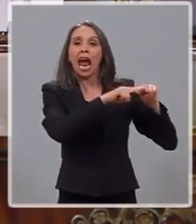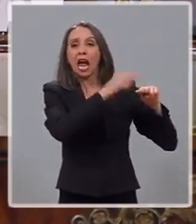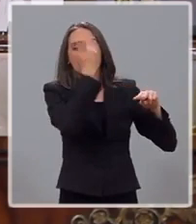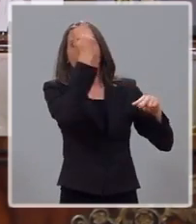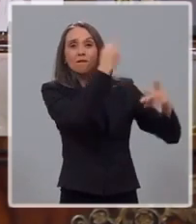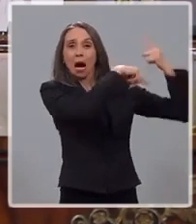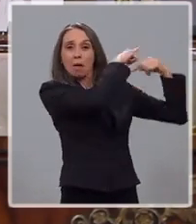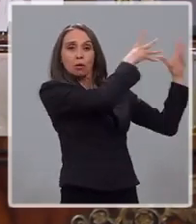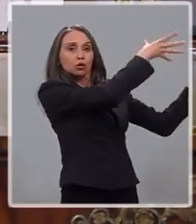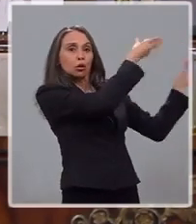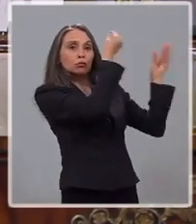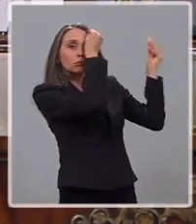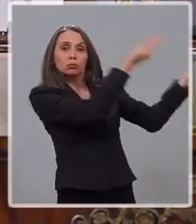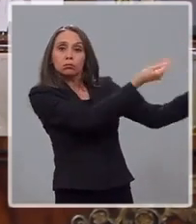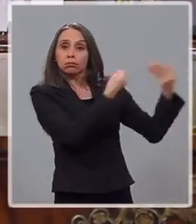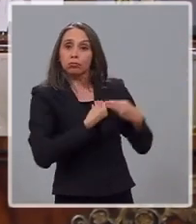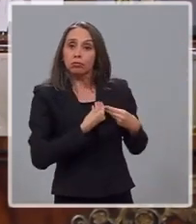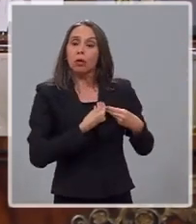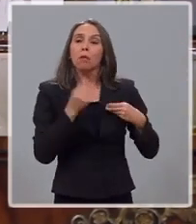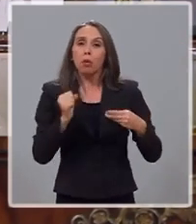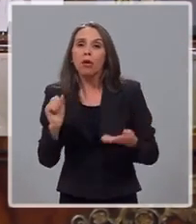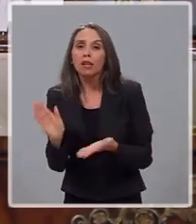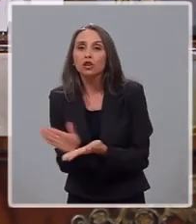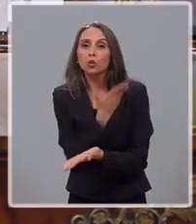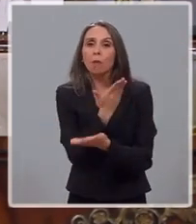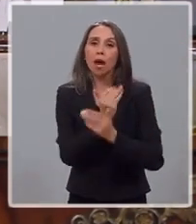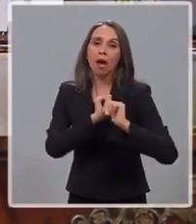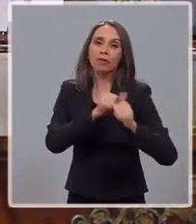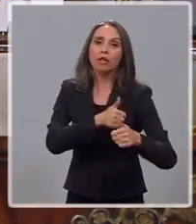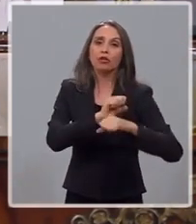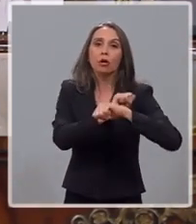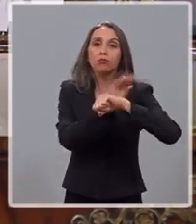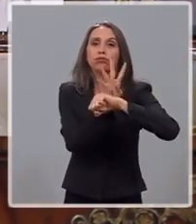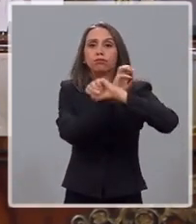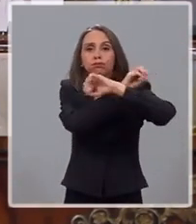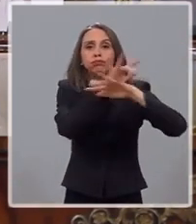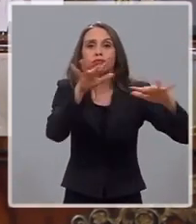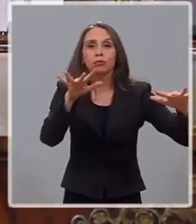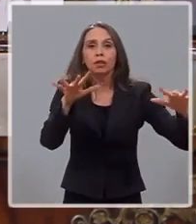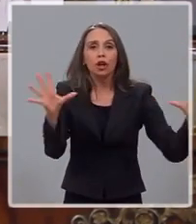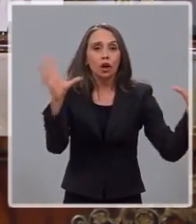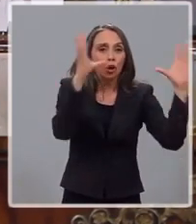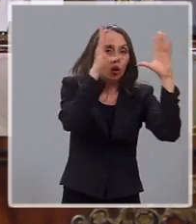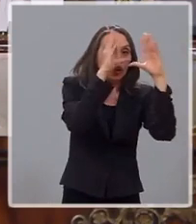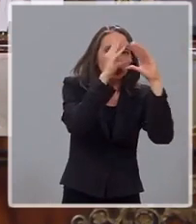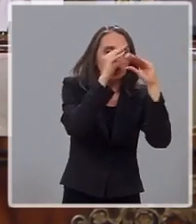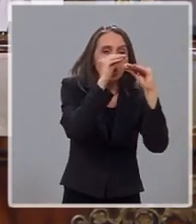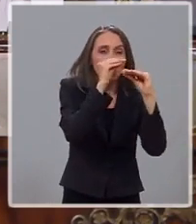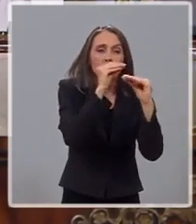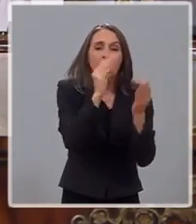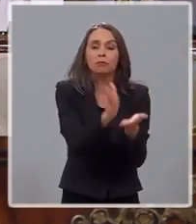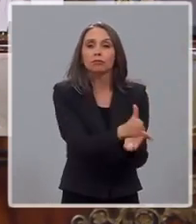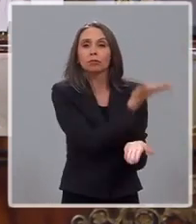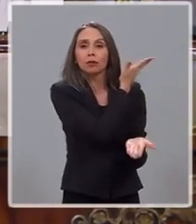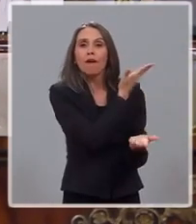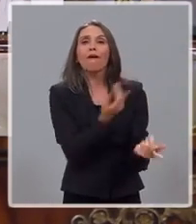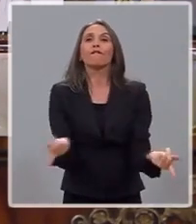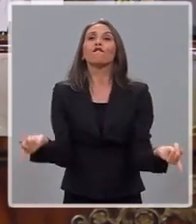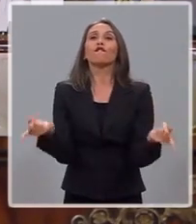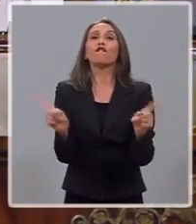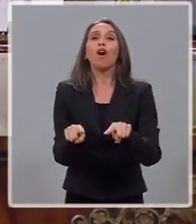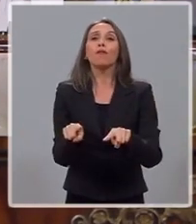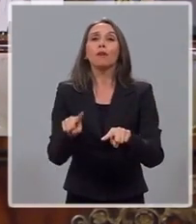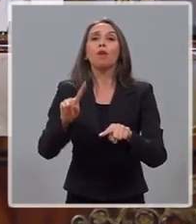vamos a superar y derrotar esta pandemia la oscuridad quedará atrás y volveremos